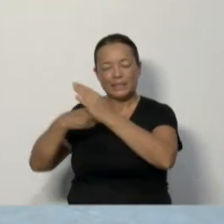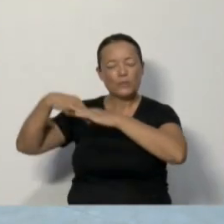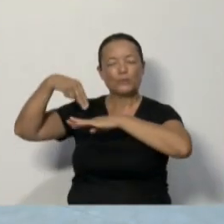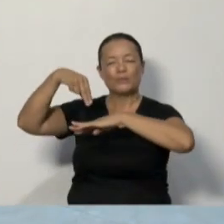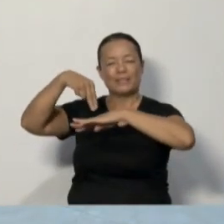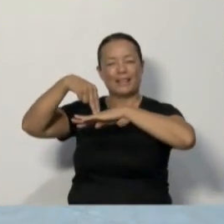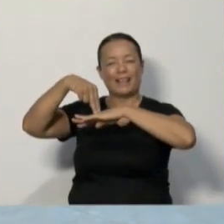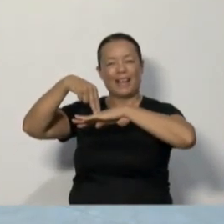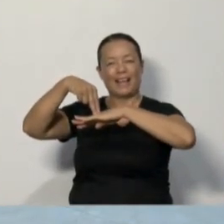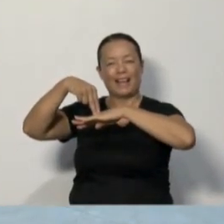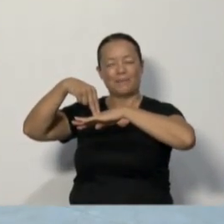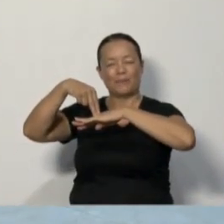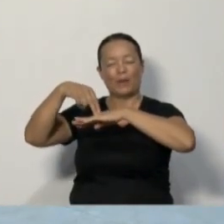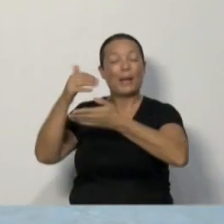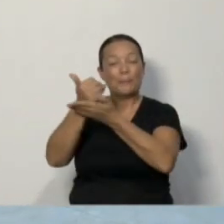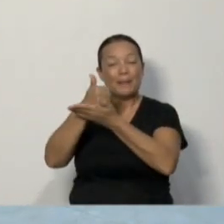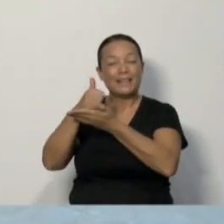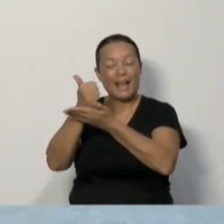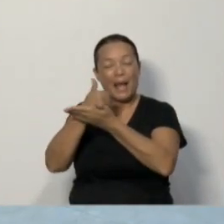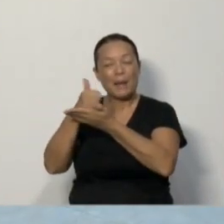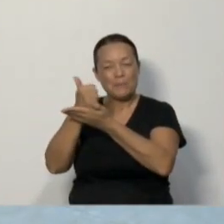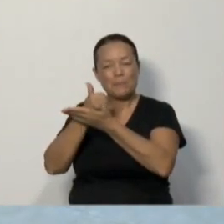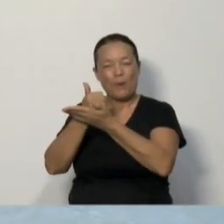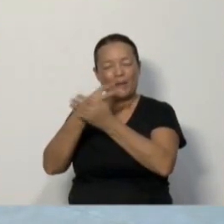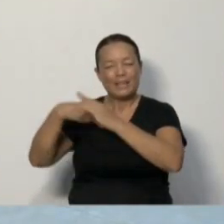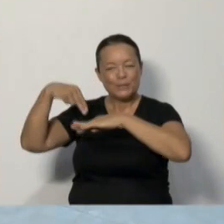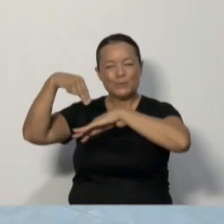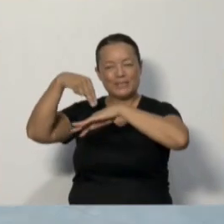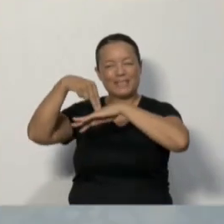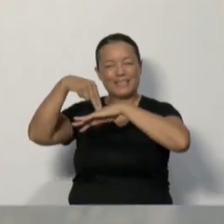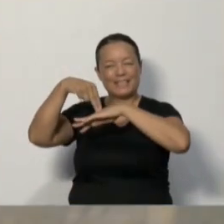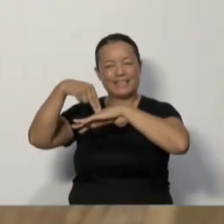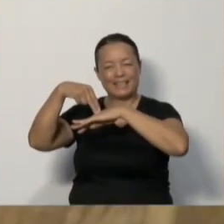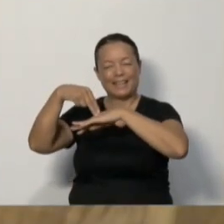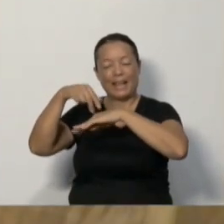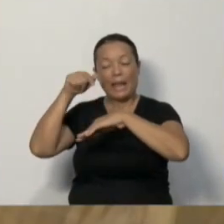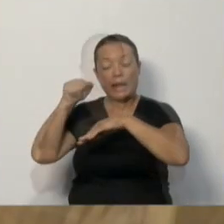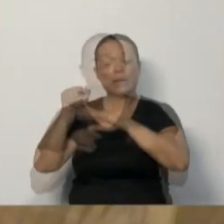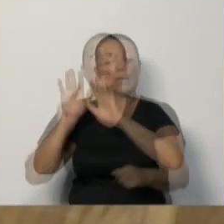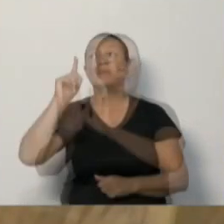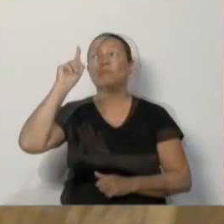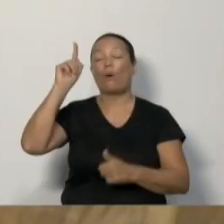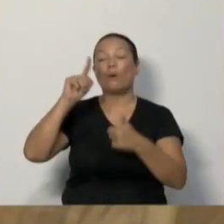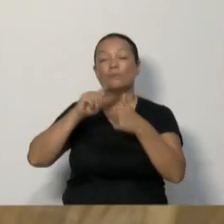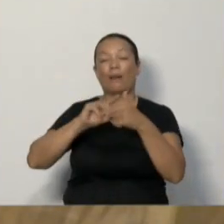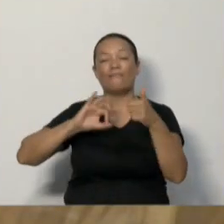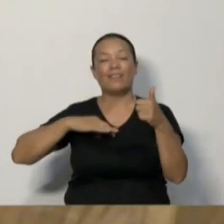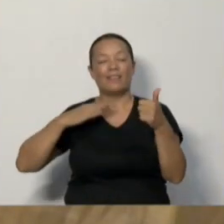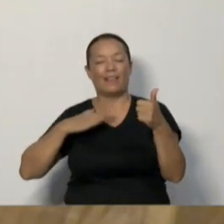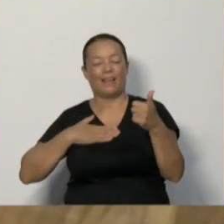Monseñor Jorge García Cuerva, Arzobispo de Buenos Aires y Primado de la Argentina.